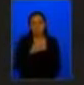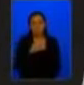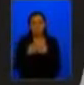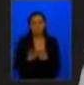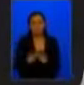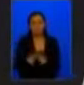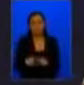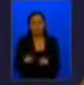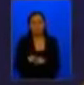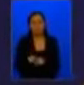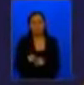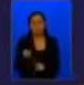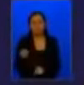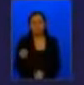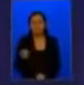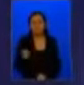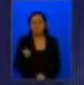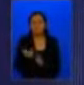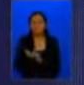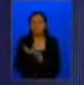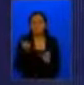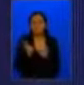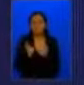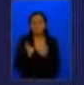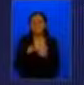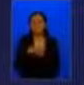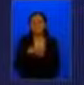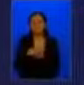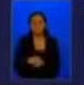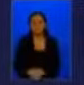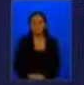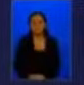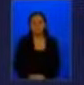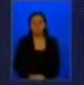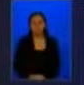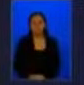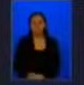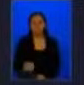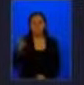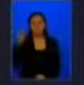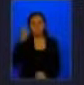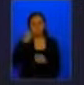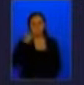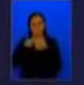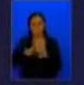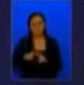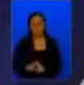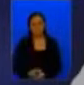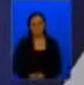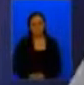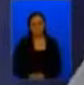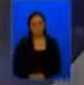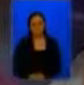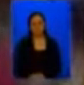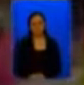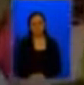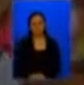corrupción, como el caso de la de los certificados de depósitos. Si quieren, revisen la historia, compatriotas. Ya